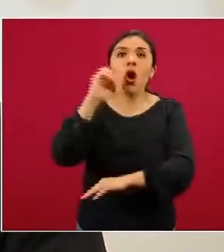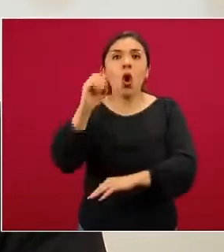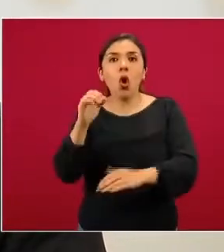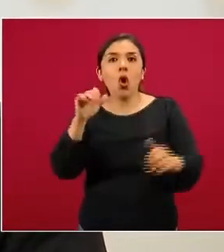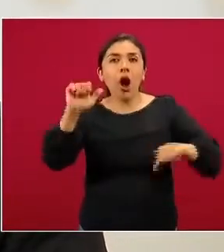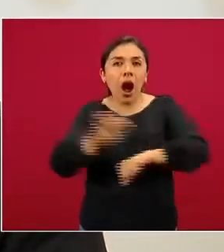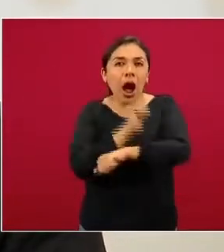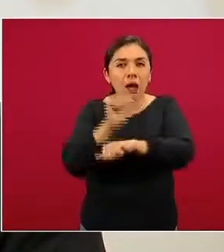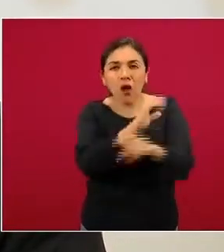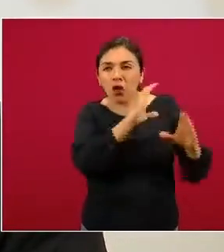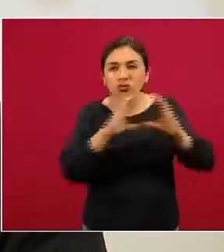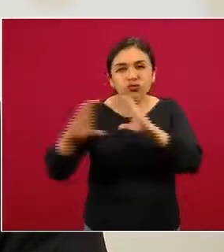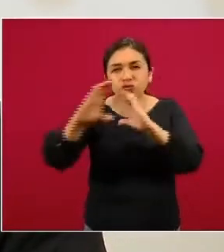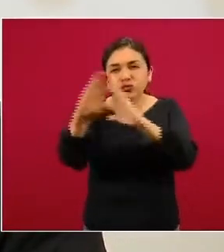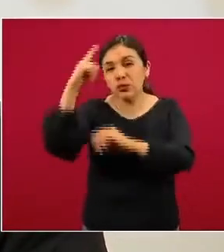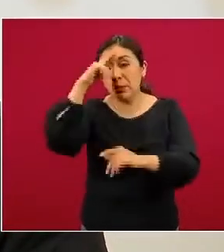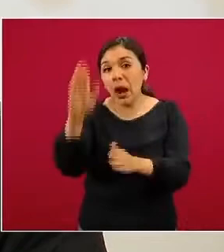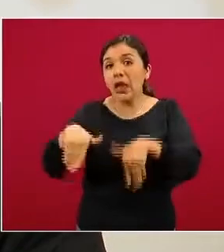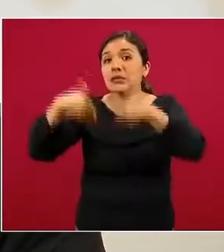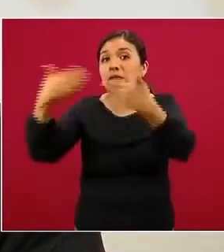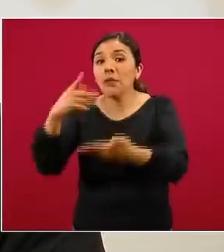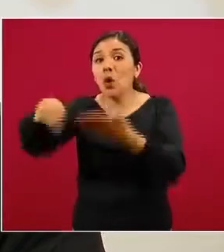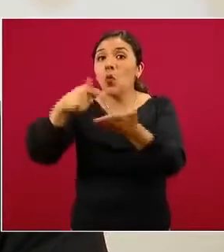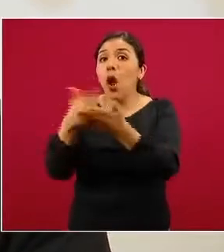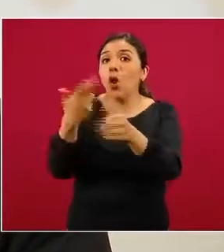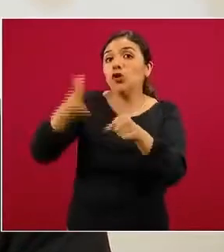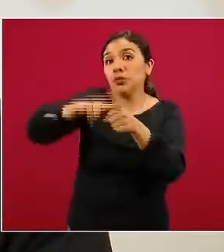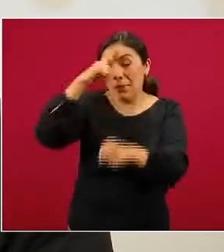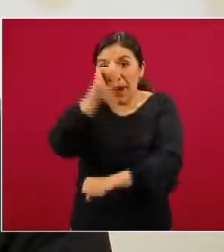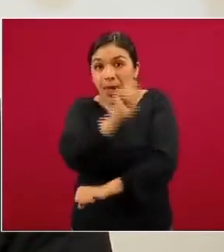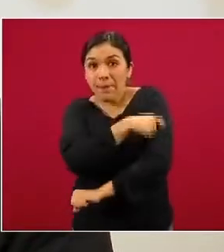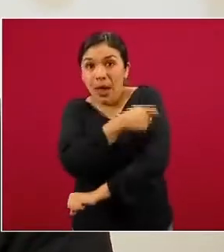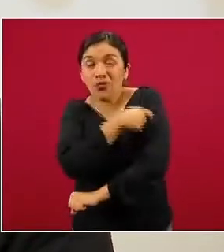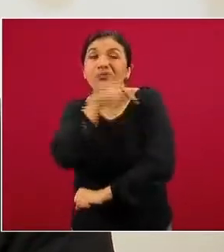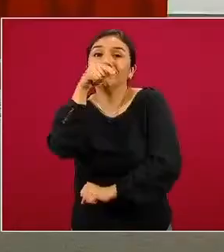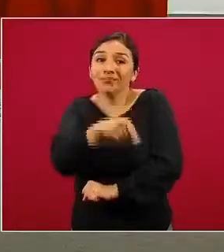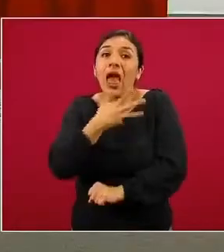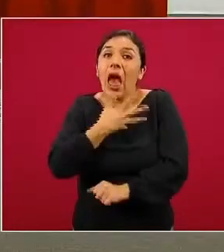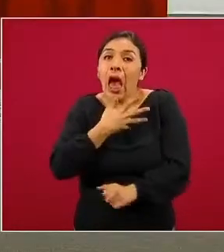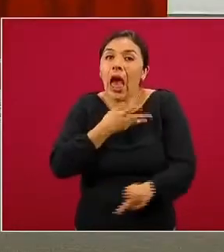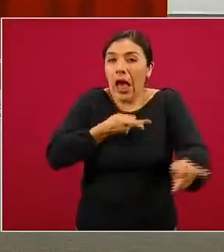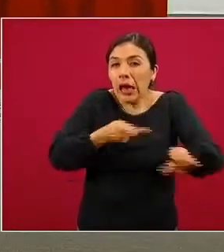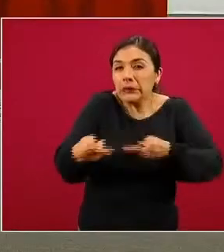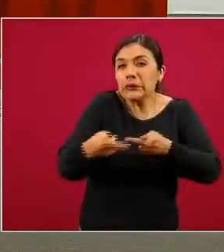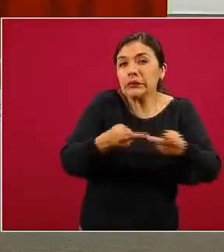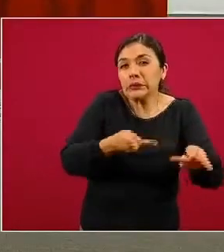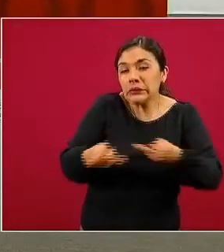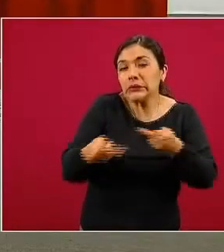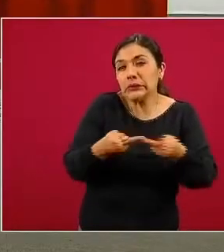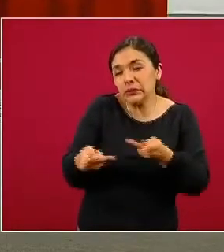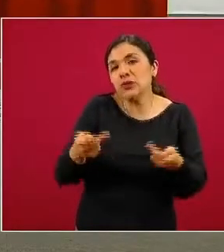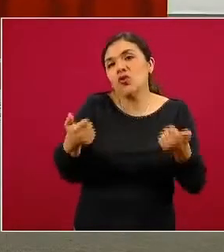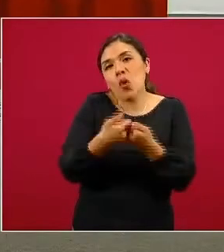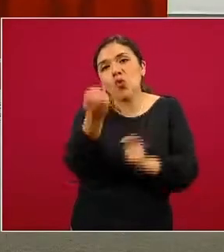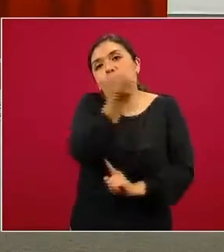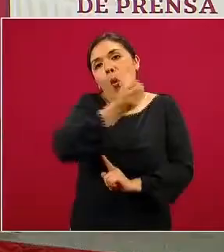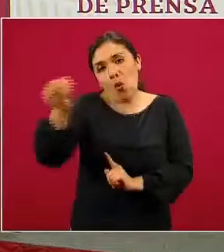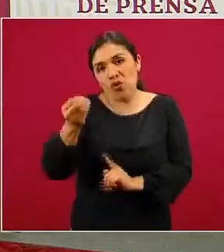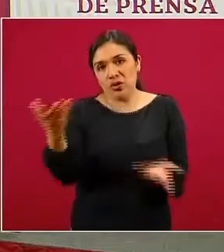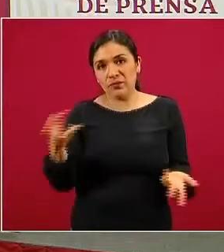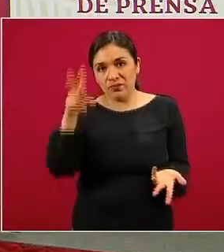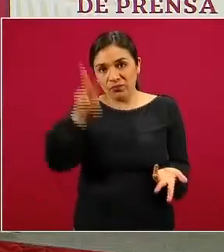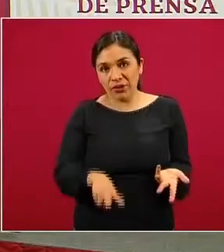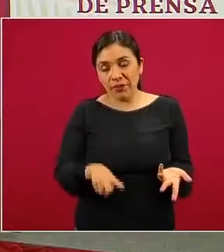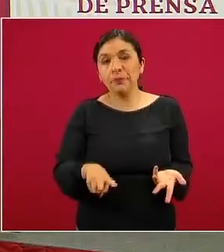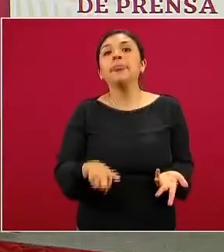para llegar a las unidades que las van a aplicar. Entonces hay toda una logística alrededor de esto. Lo